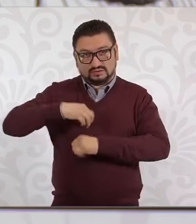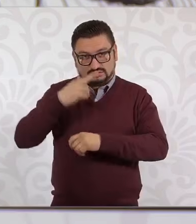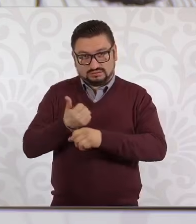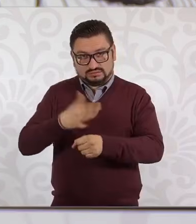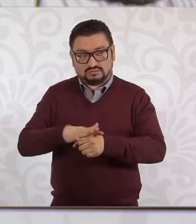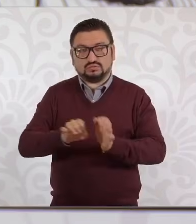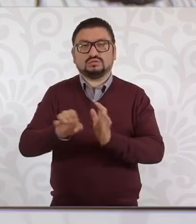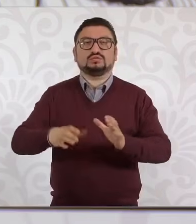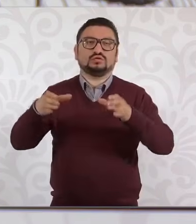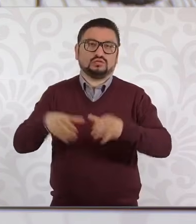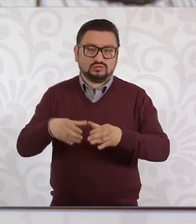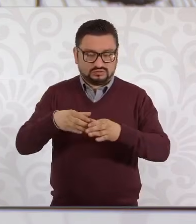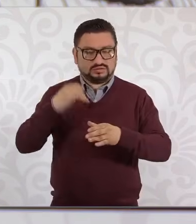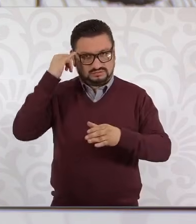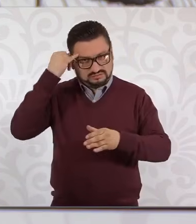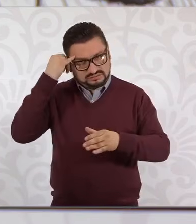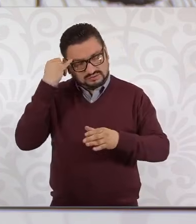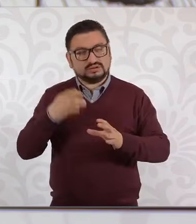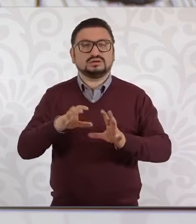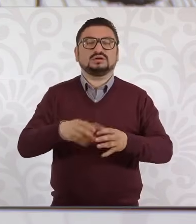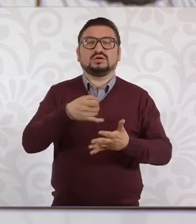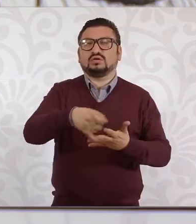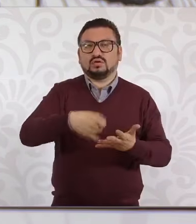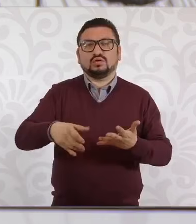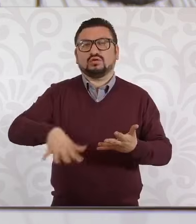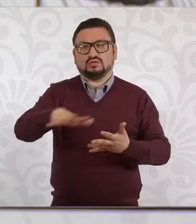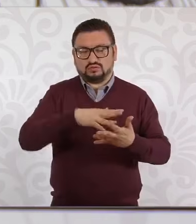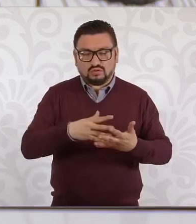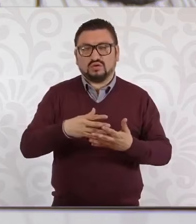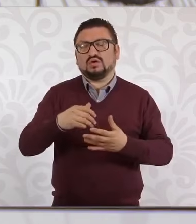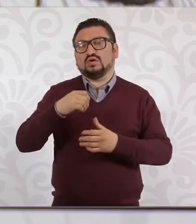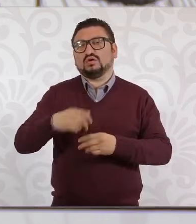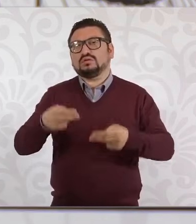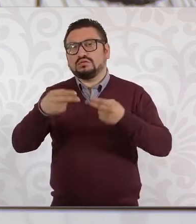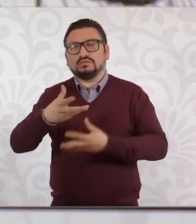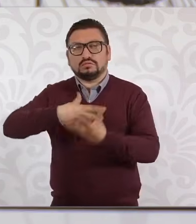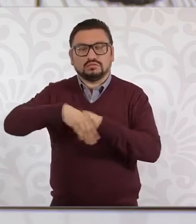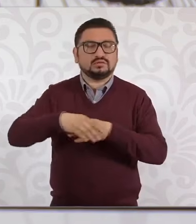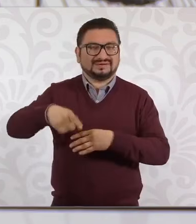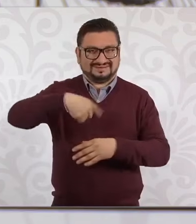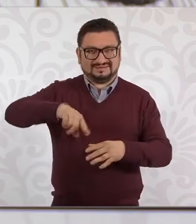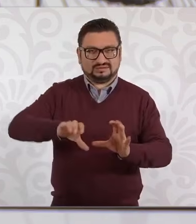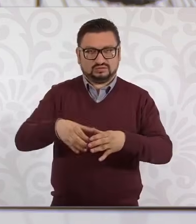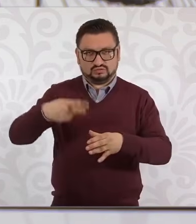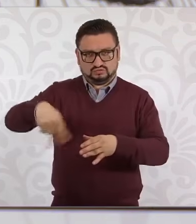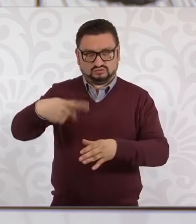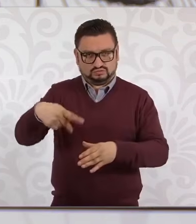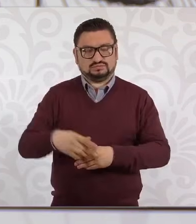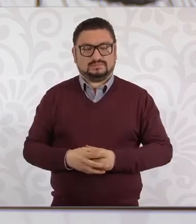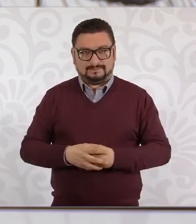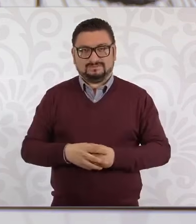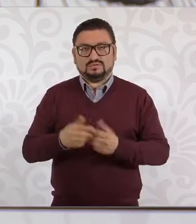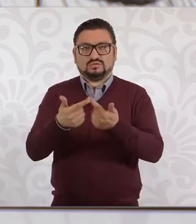comunidad indígena, un ejido, una cooperativa de un ejido, una cooperativa de una comunidad. Es